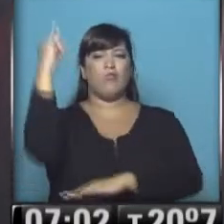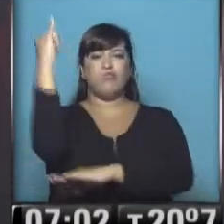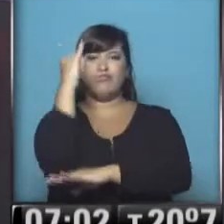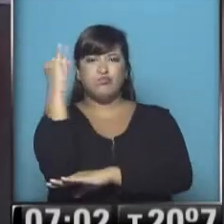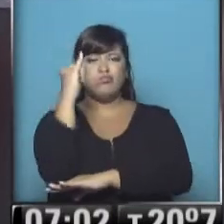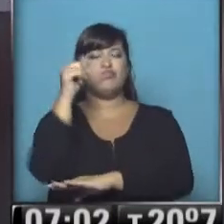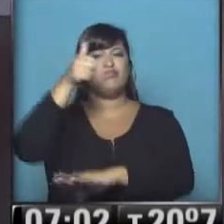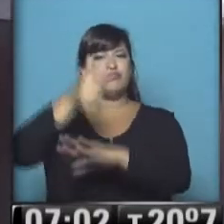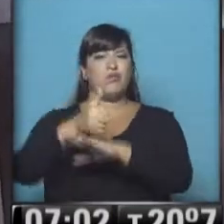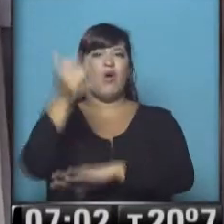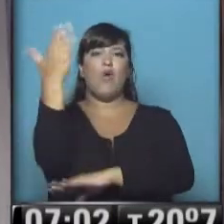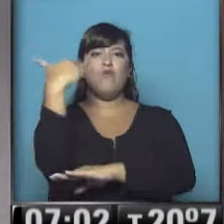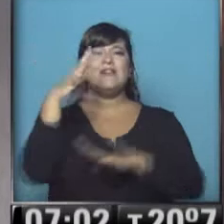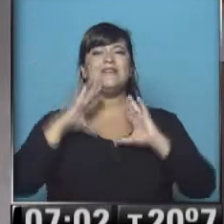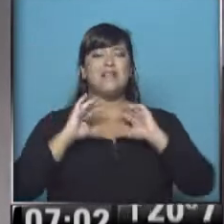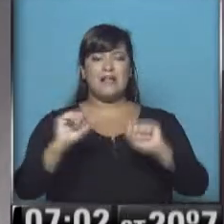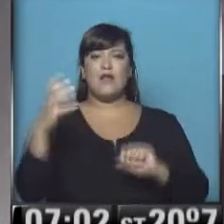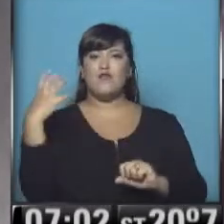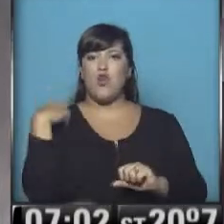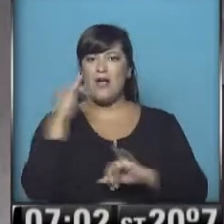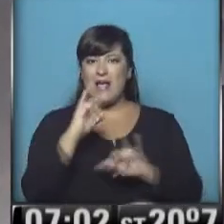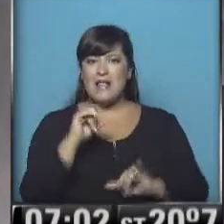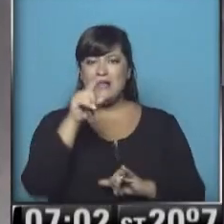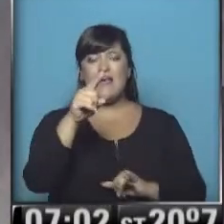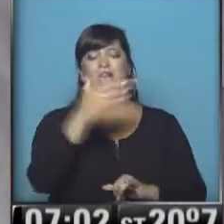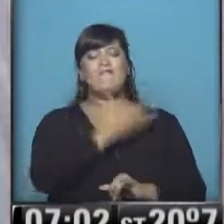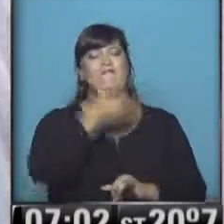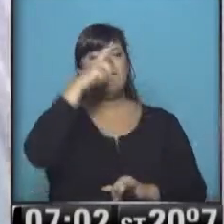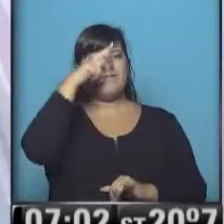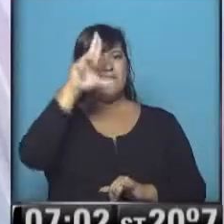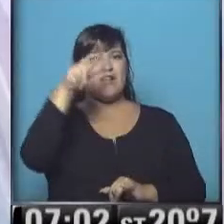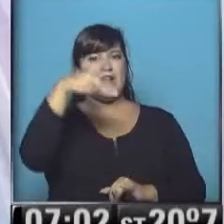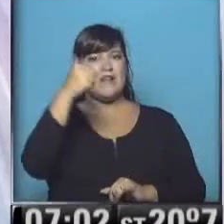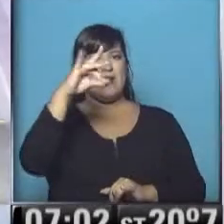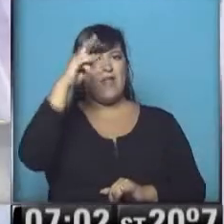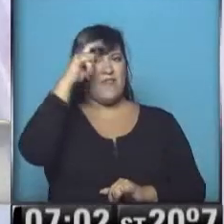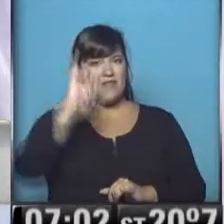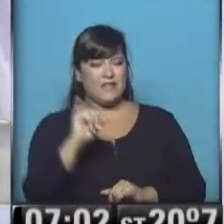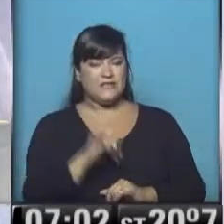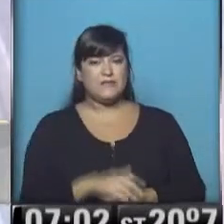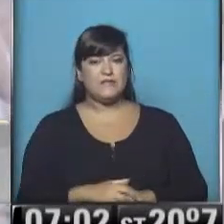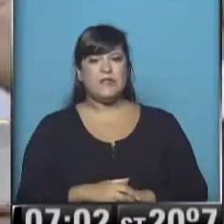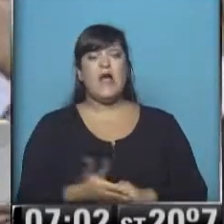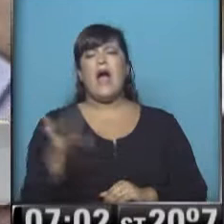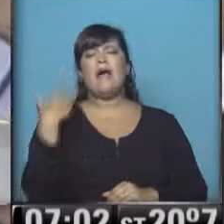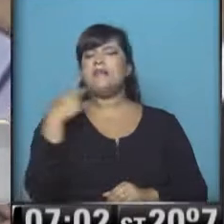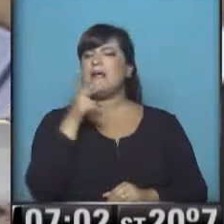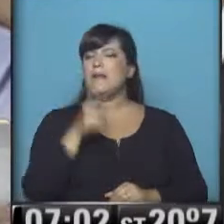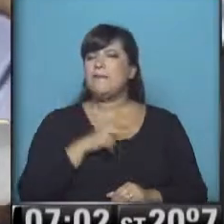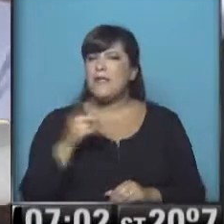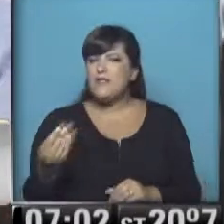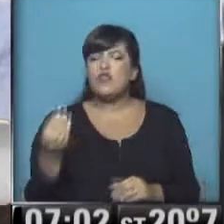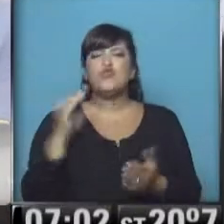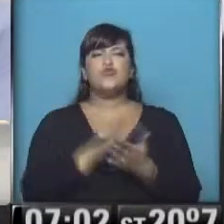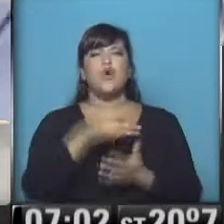Está hablando el secretario general de la presidencia, Aníbal Fernández. Vamos a escucharlo, compañero. ¿Qué me había dicho usted? Sobre Estiuso,